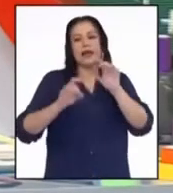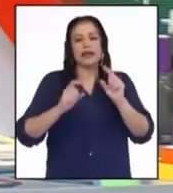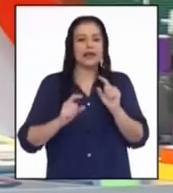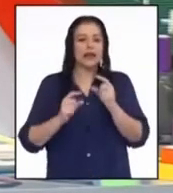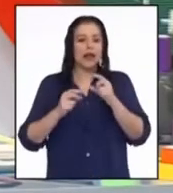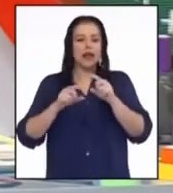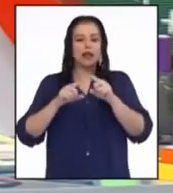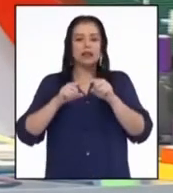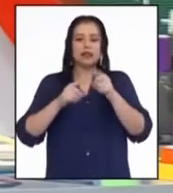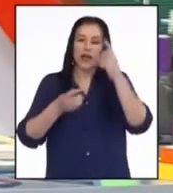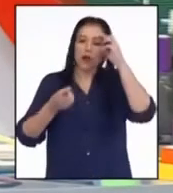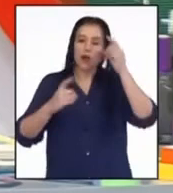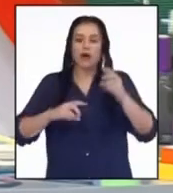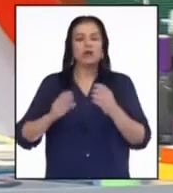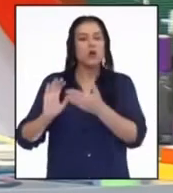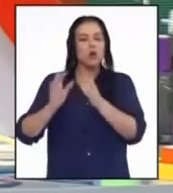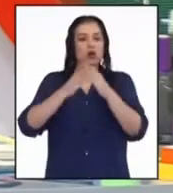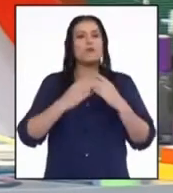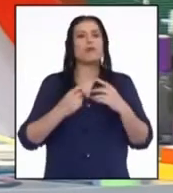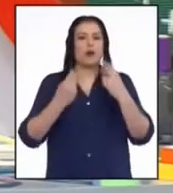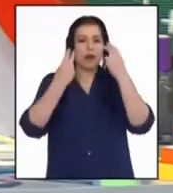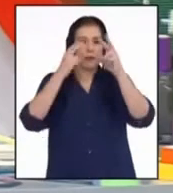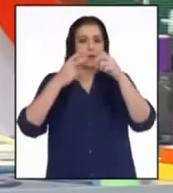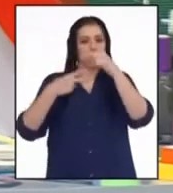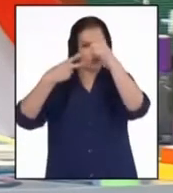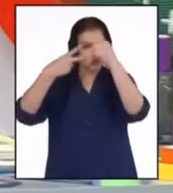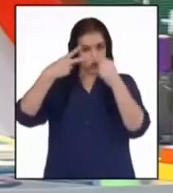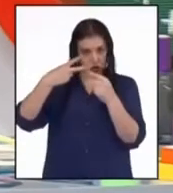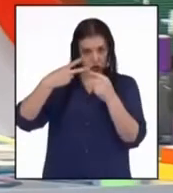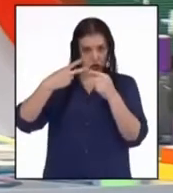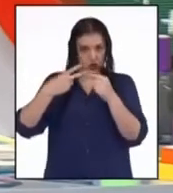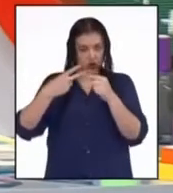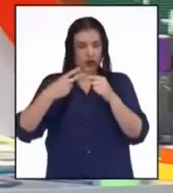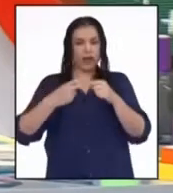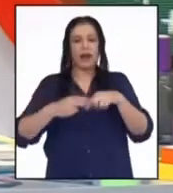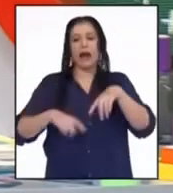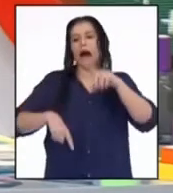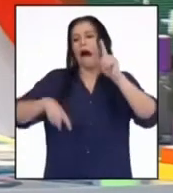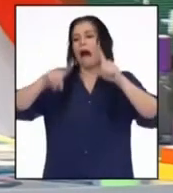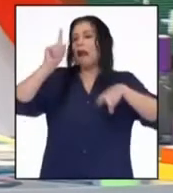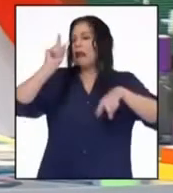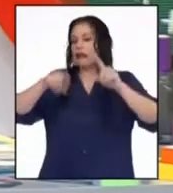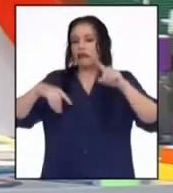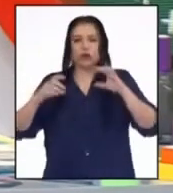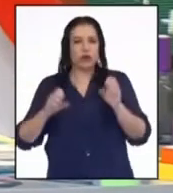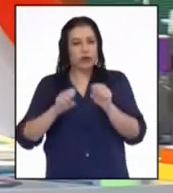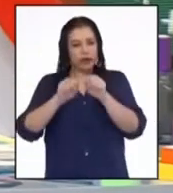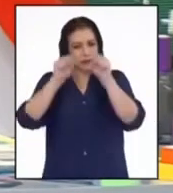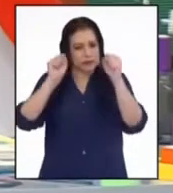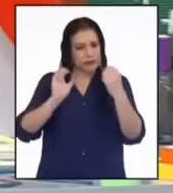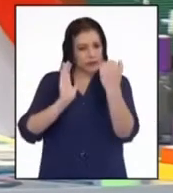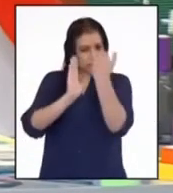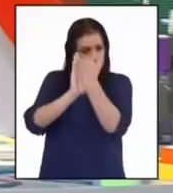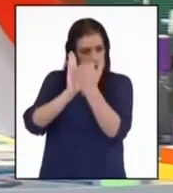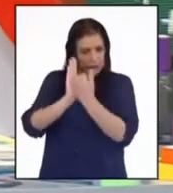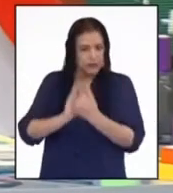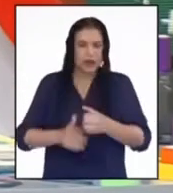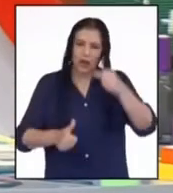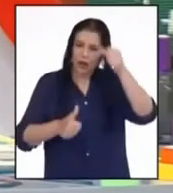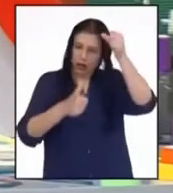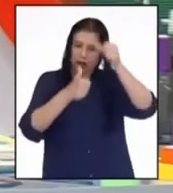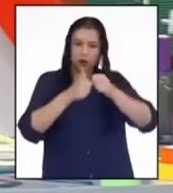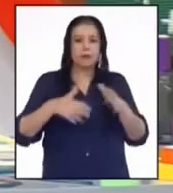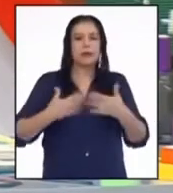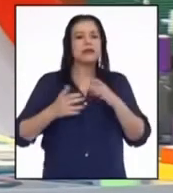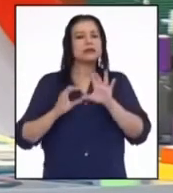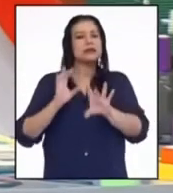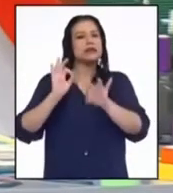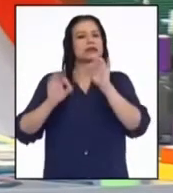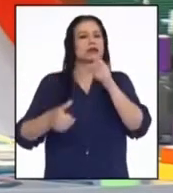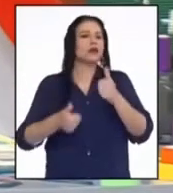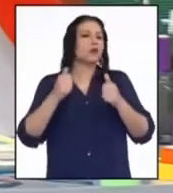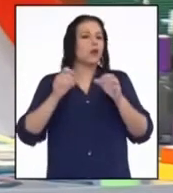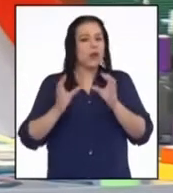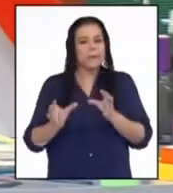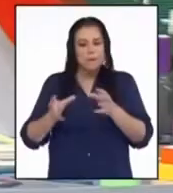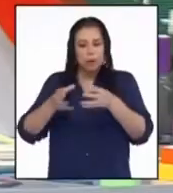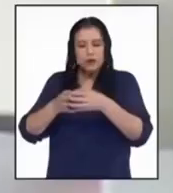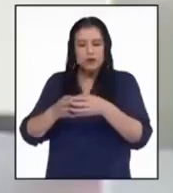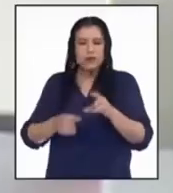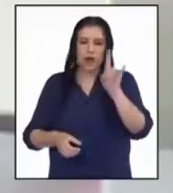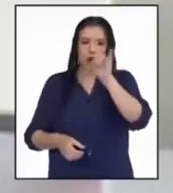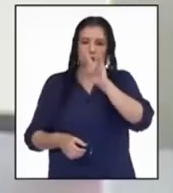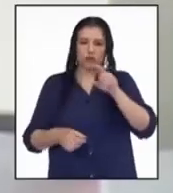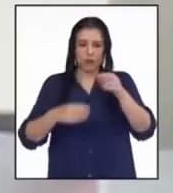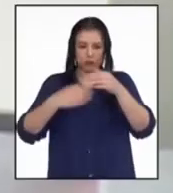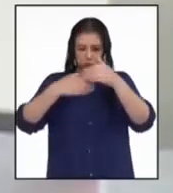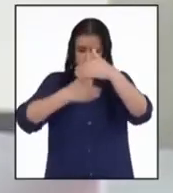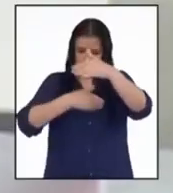población. Vimos dos tipos de muestreo, el aleatorio simple y el sistemático. Recuerdo que para seleccionar nuestra muestra usamos